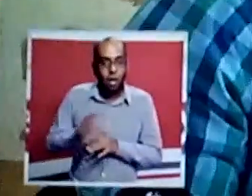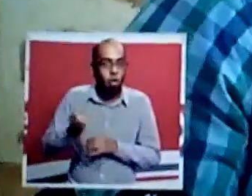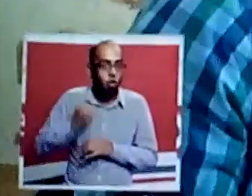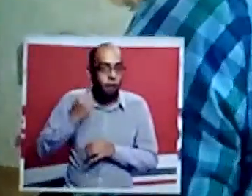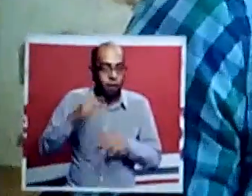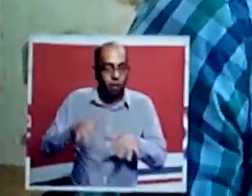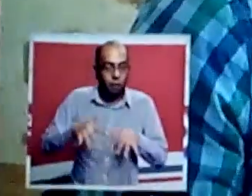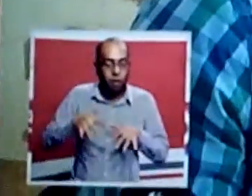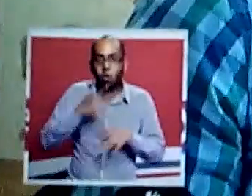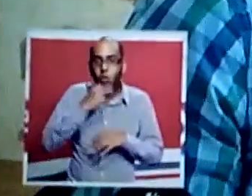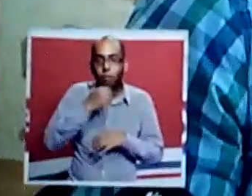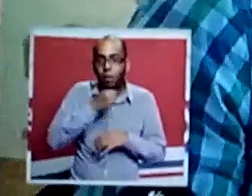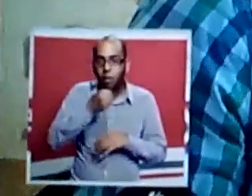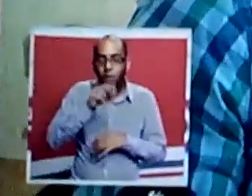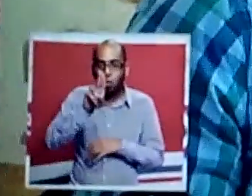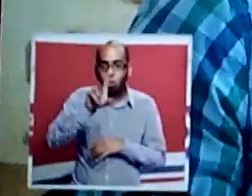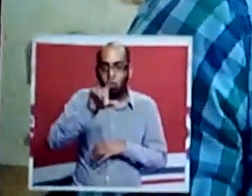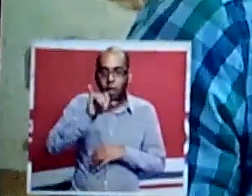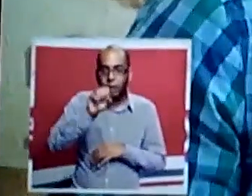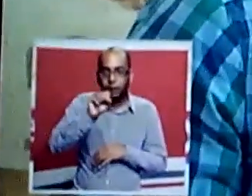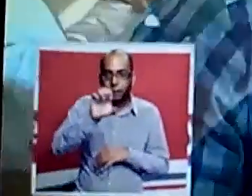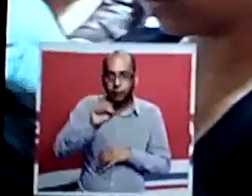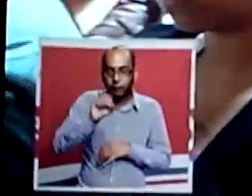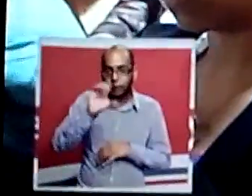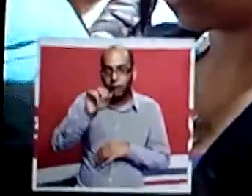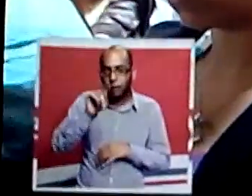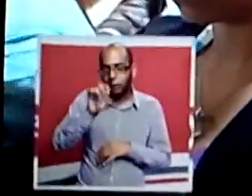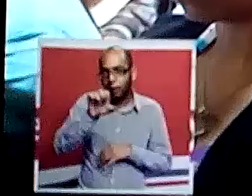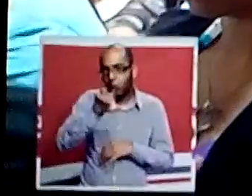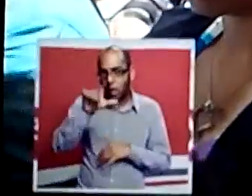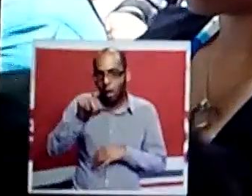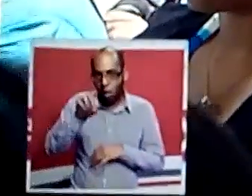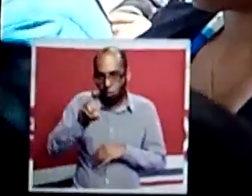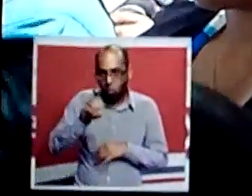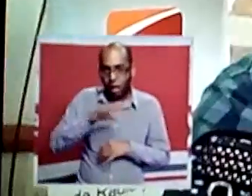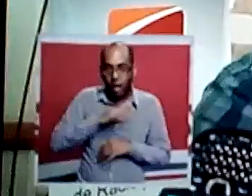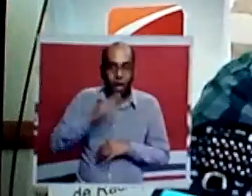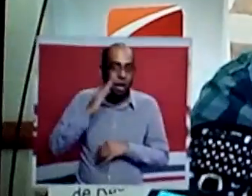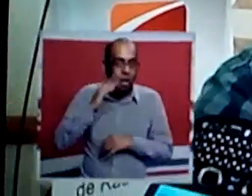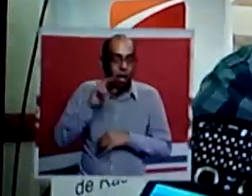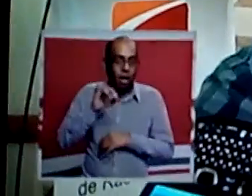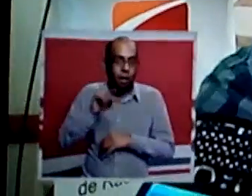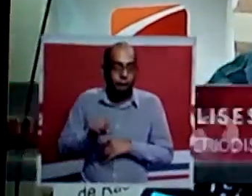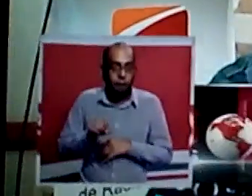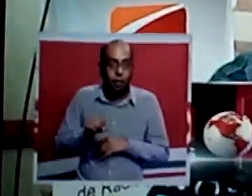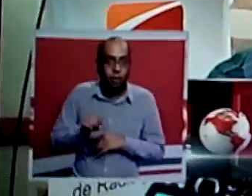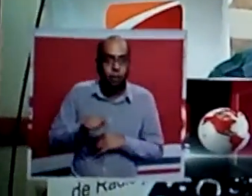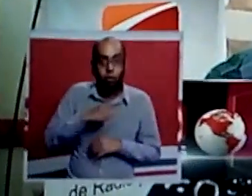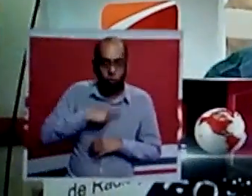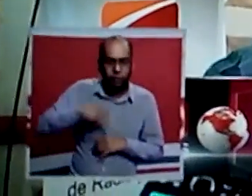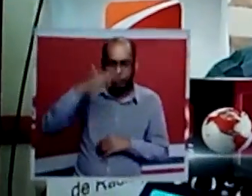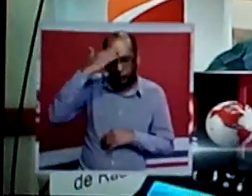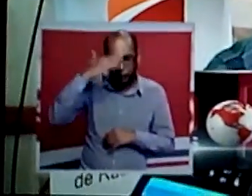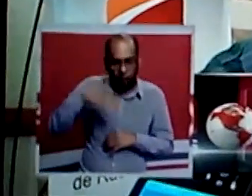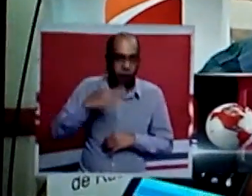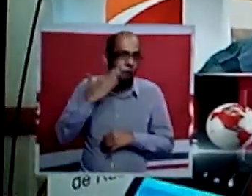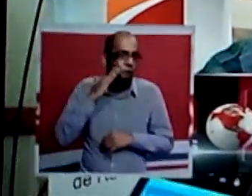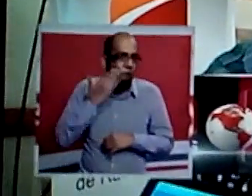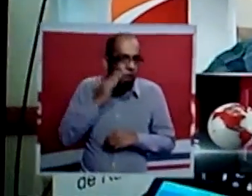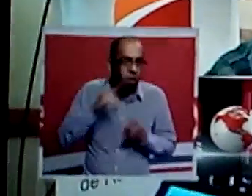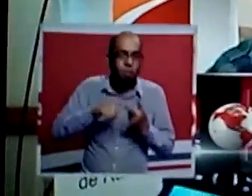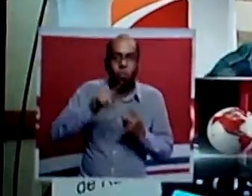periodista Ulises Castellanos señaló que existe un abuso desmedido de las redes sociales. Las redes sociales se están utilizando de tal